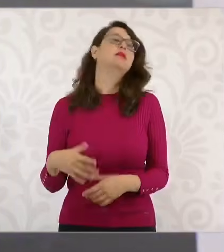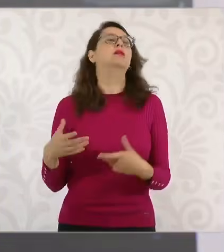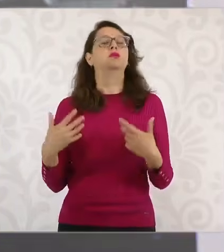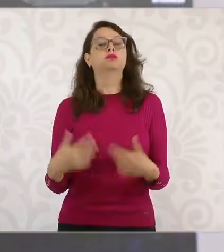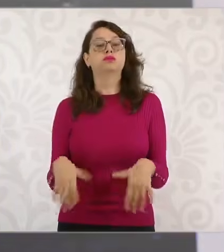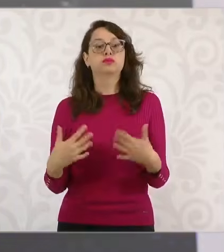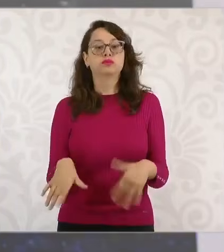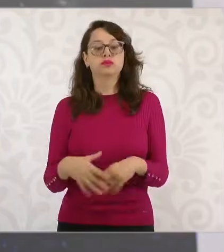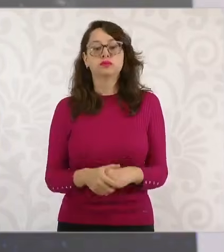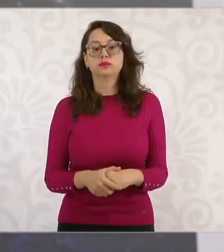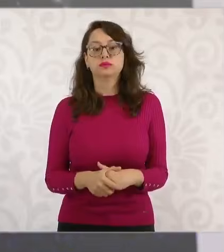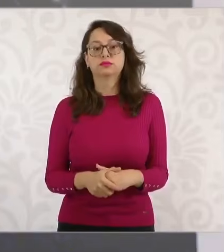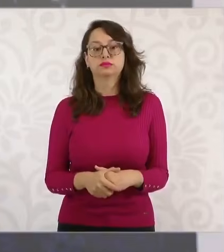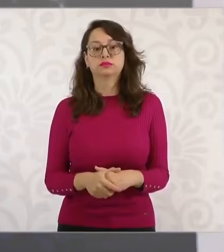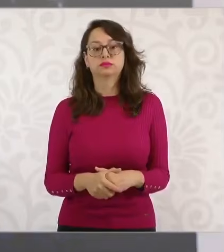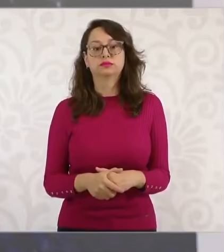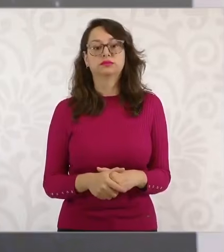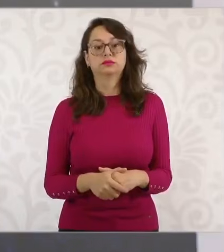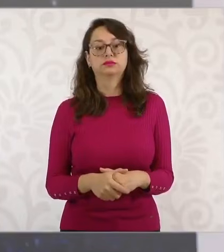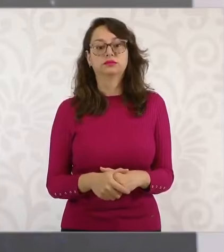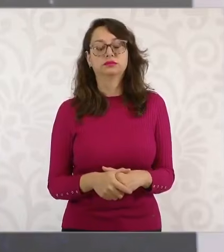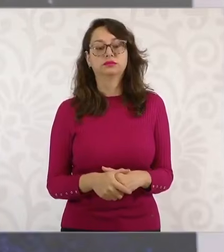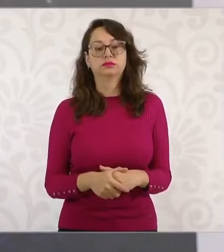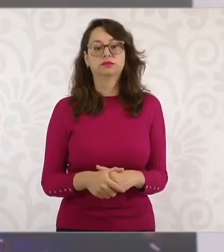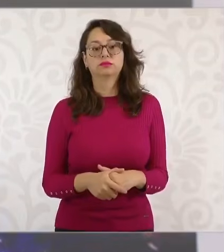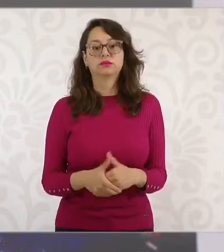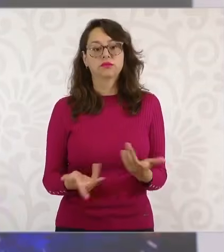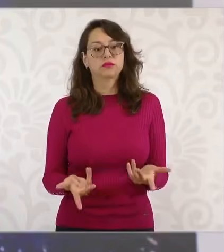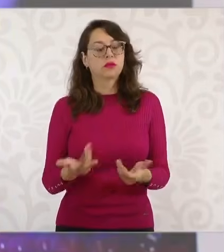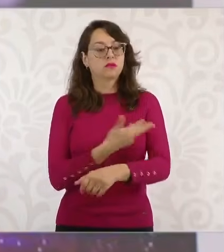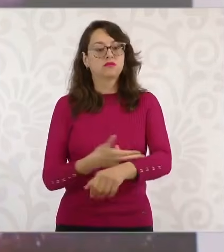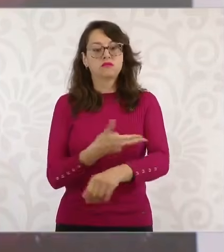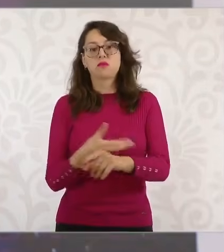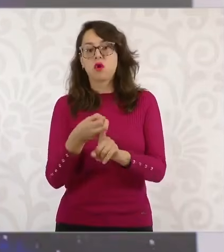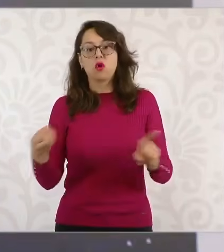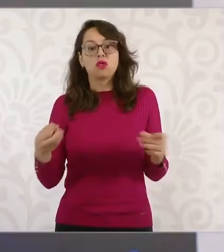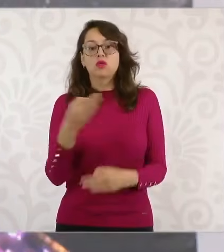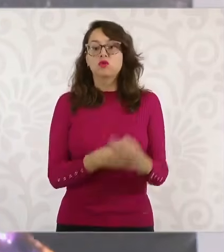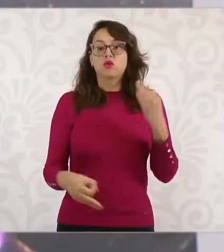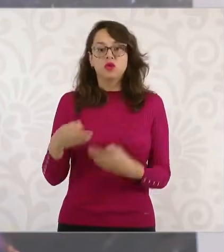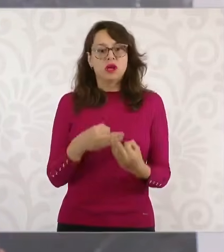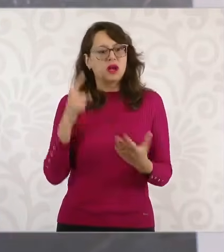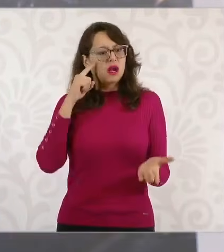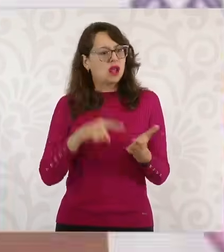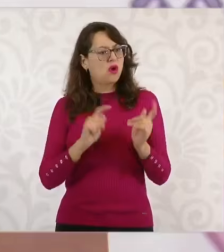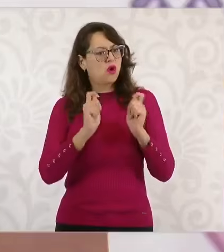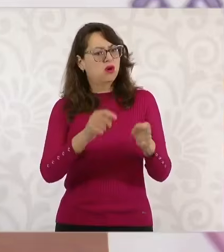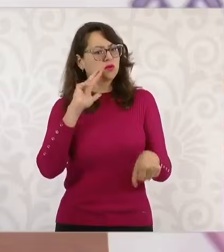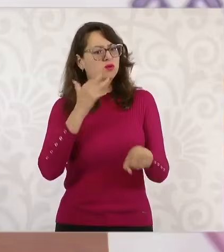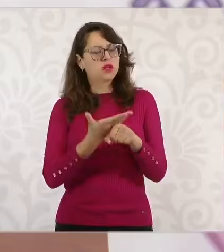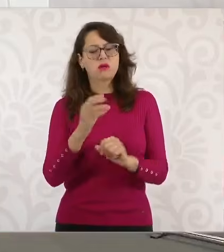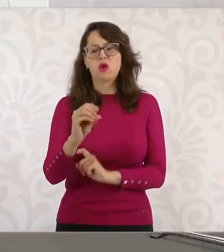a quien lleva a cabo el concierto, creo que es Ocesa, ¿no?, la empresa.